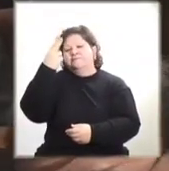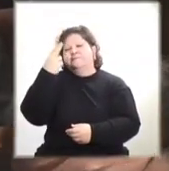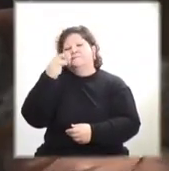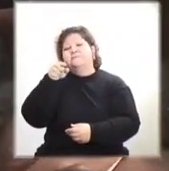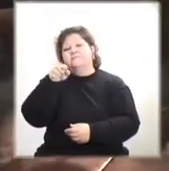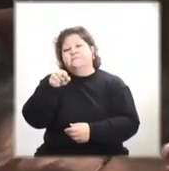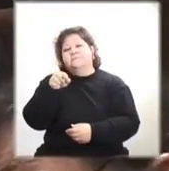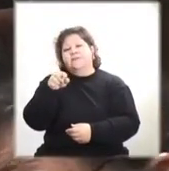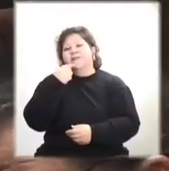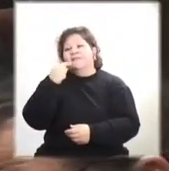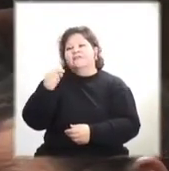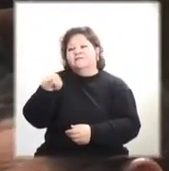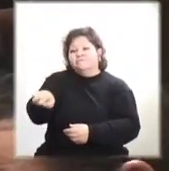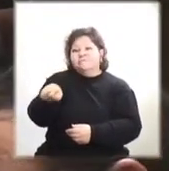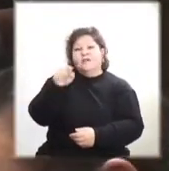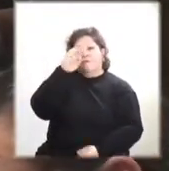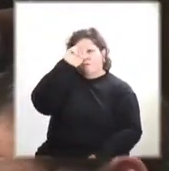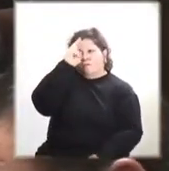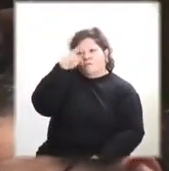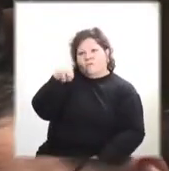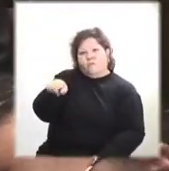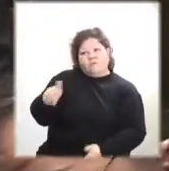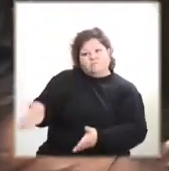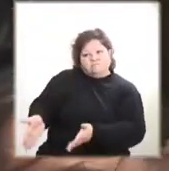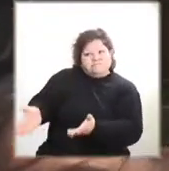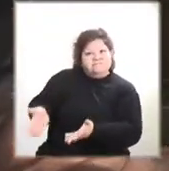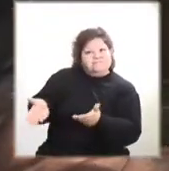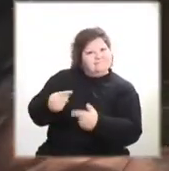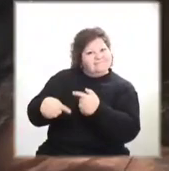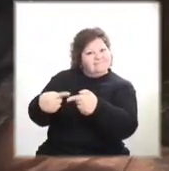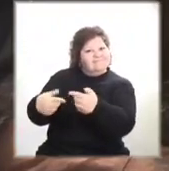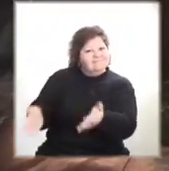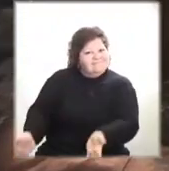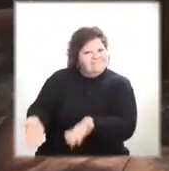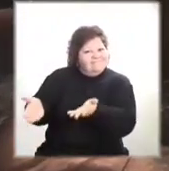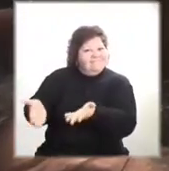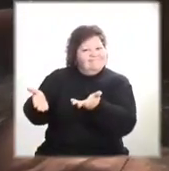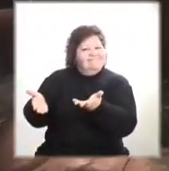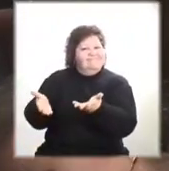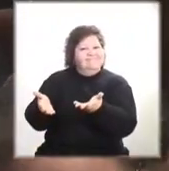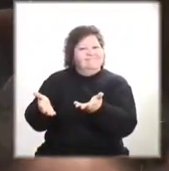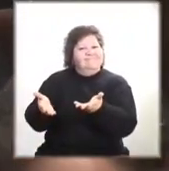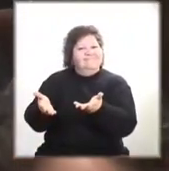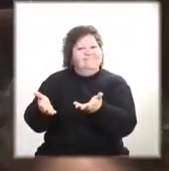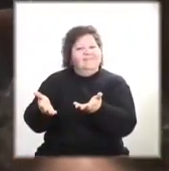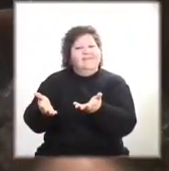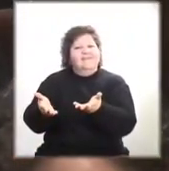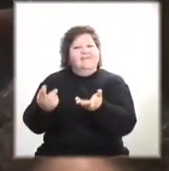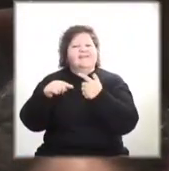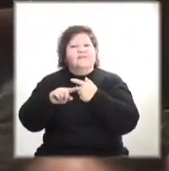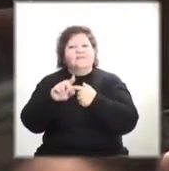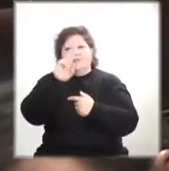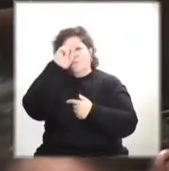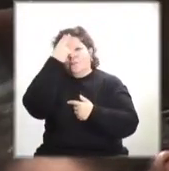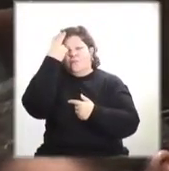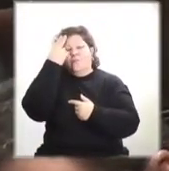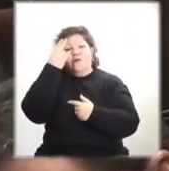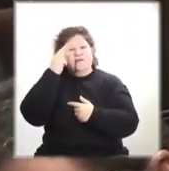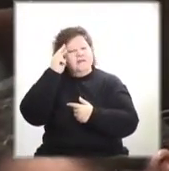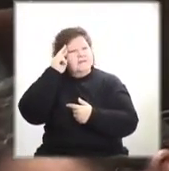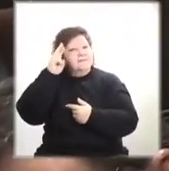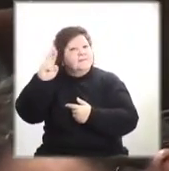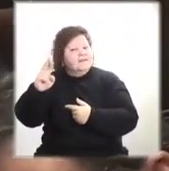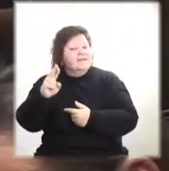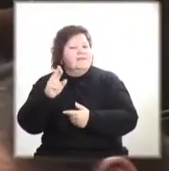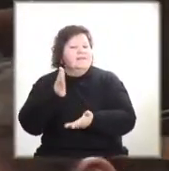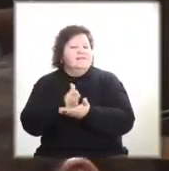al Uruguay y lo insta a continuar así. Es decir que el Uruguay es un país respetuoso